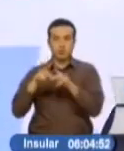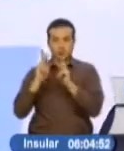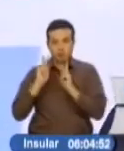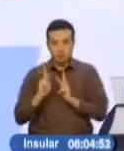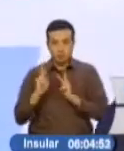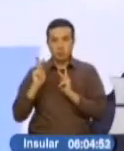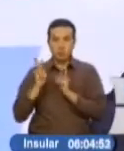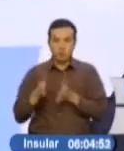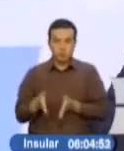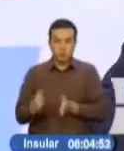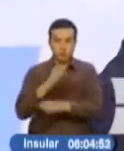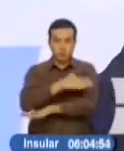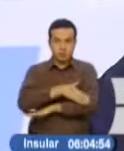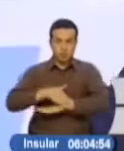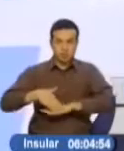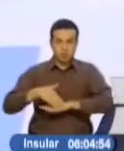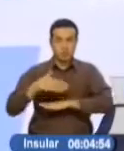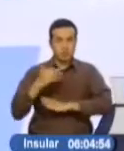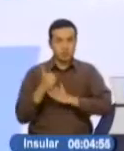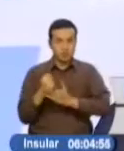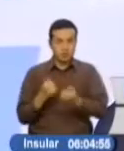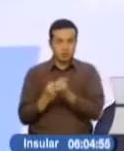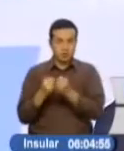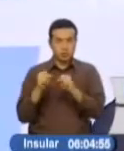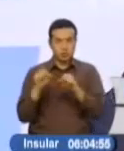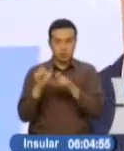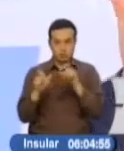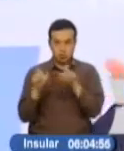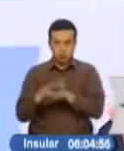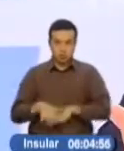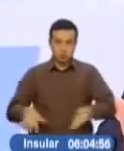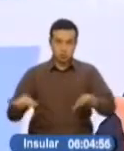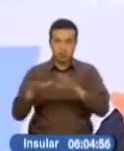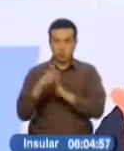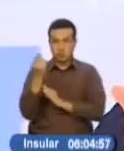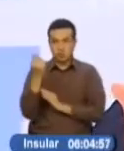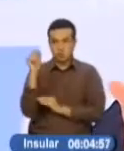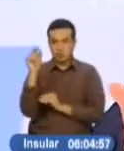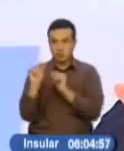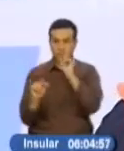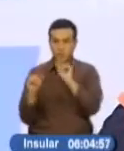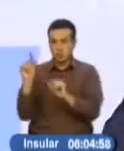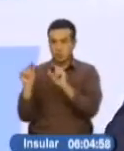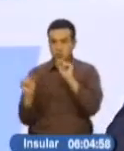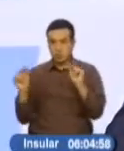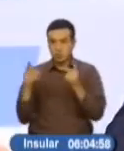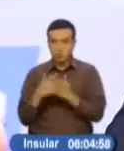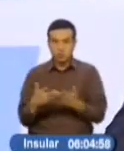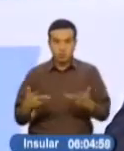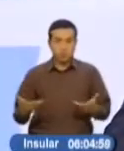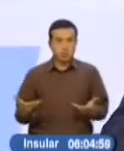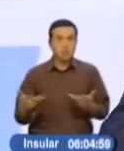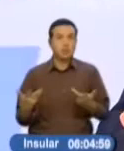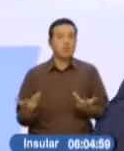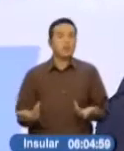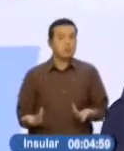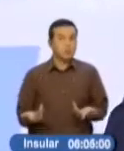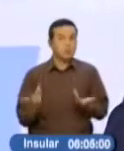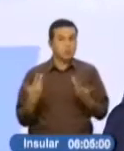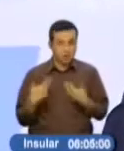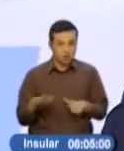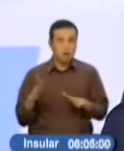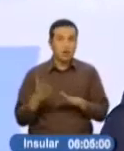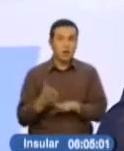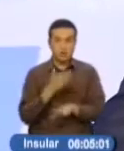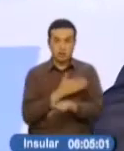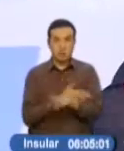carreteras. Y eso debía haber sido en beneficio de la ciudadanía, abaratando los precios, y en realidad lo que está sucediendo es que, como ha pasado en